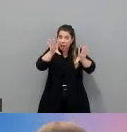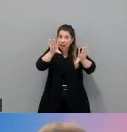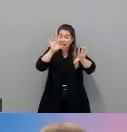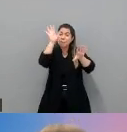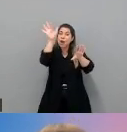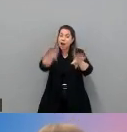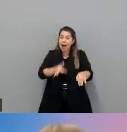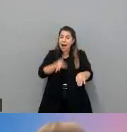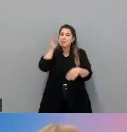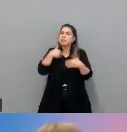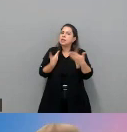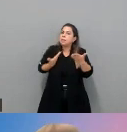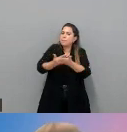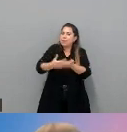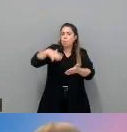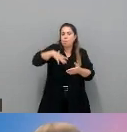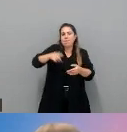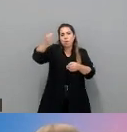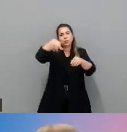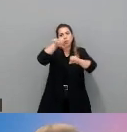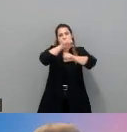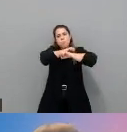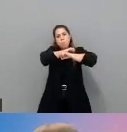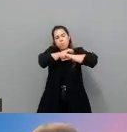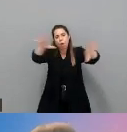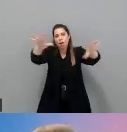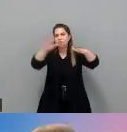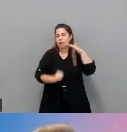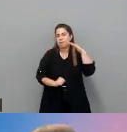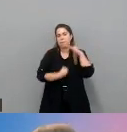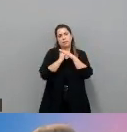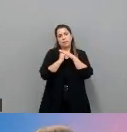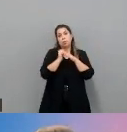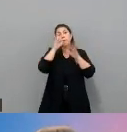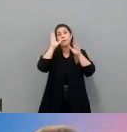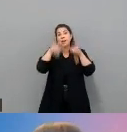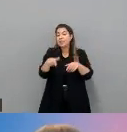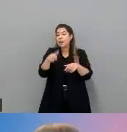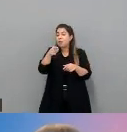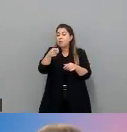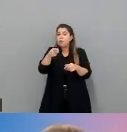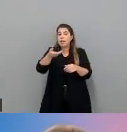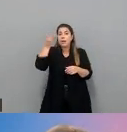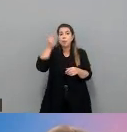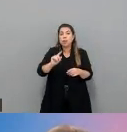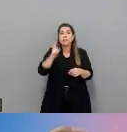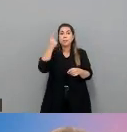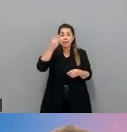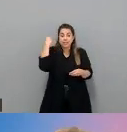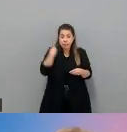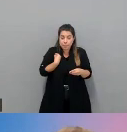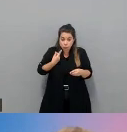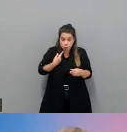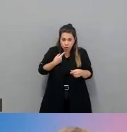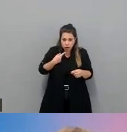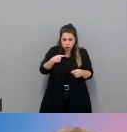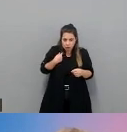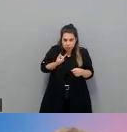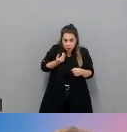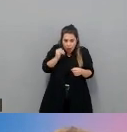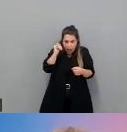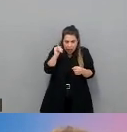pediría que divulguéis lo máximo posible, ¿vale? Porque la idea es que de todo esto, de eso poco que existe